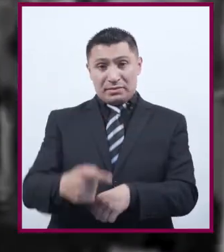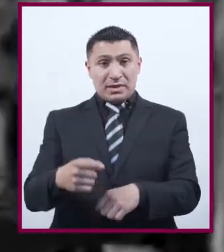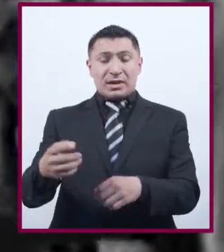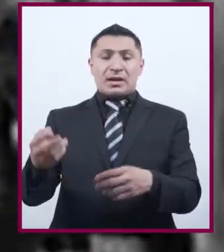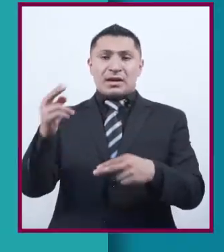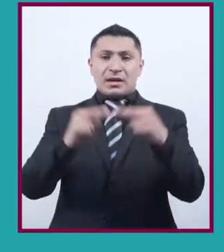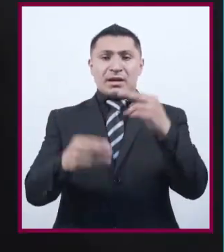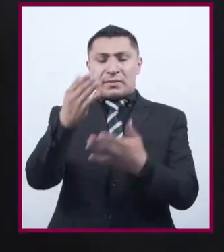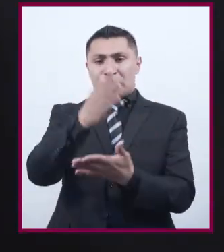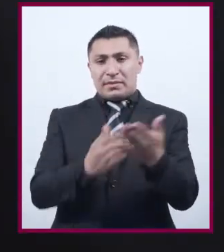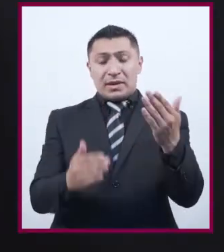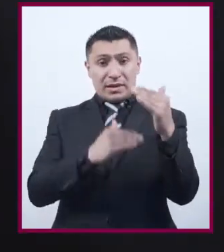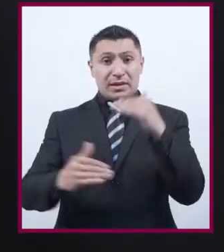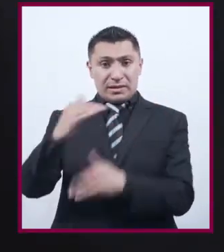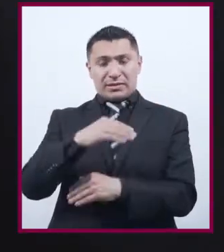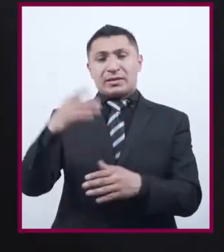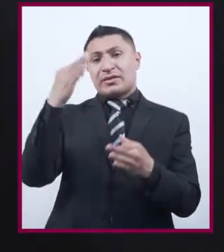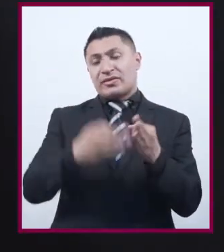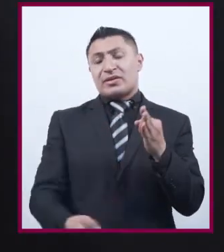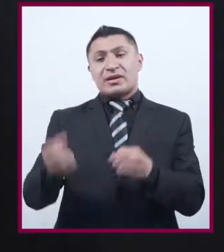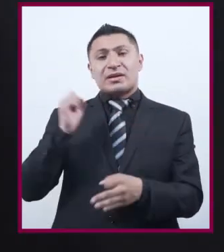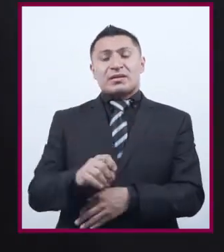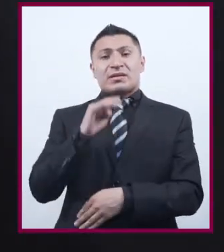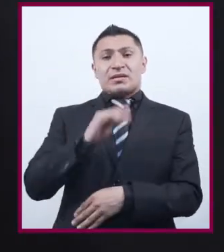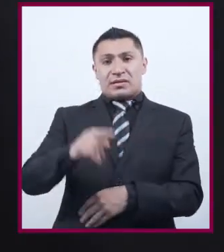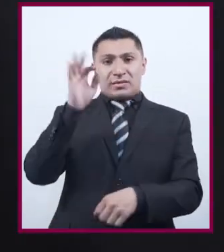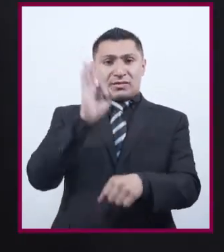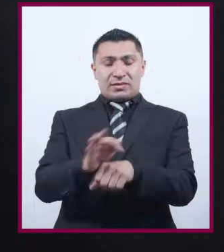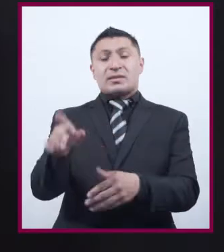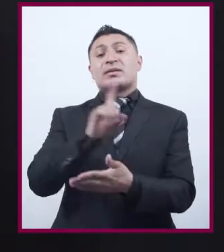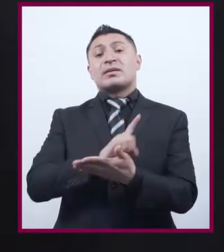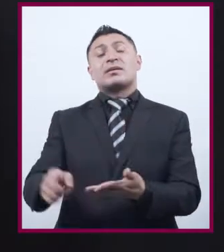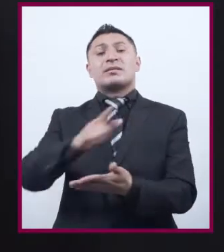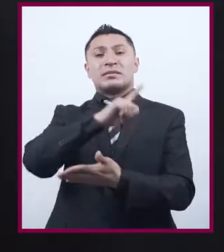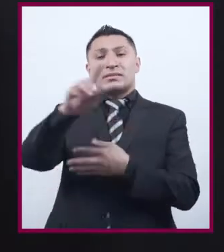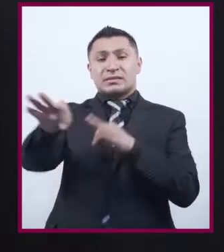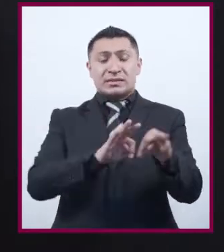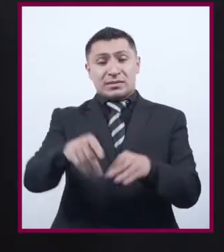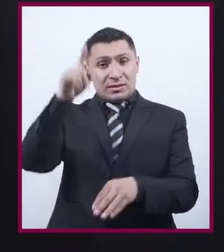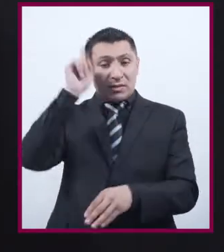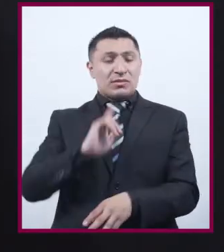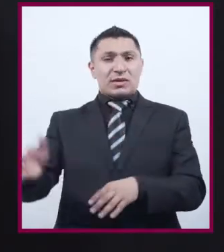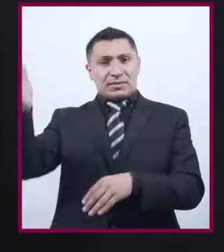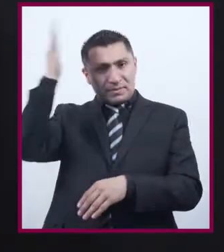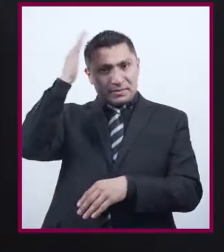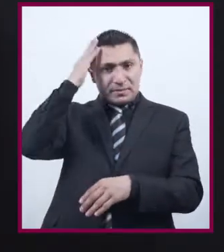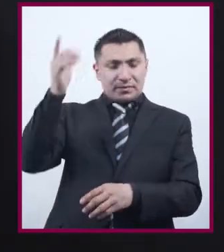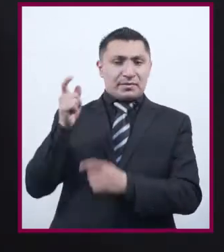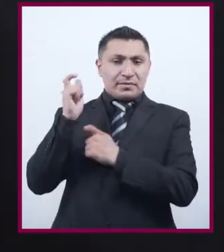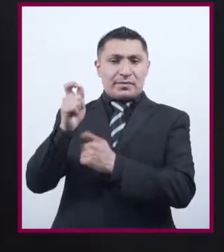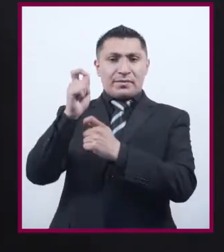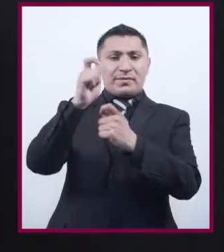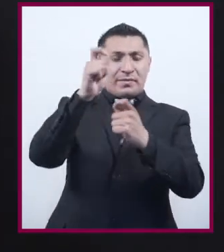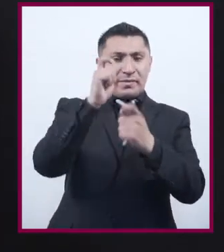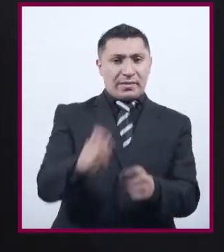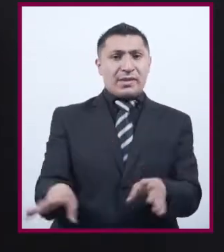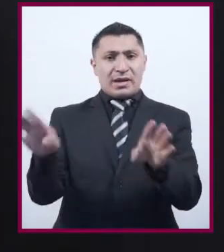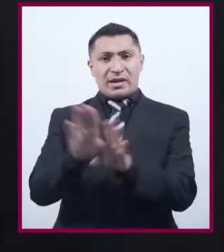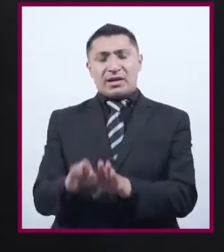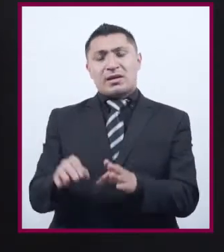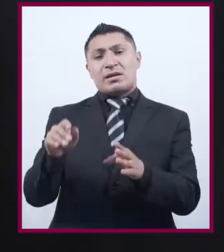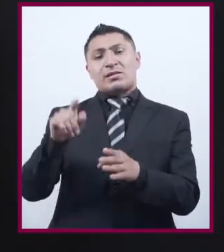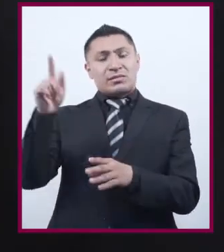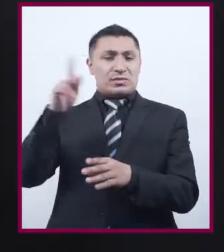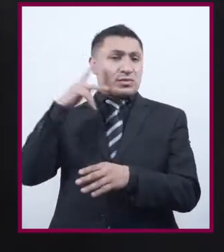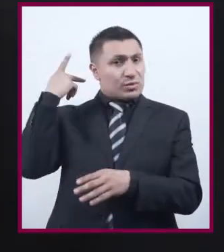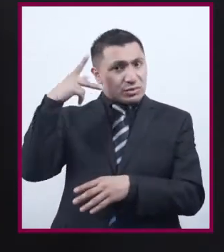y alta. Hacia finales del siglo XIX, para defender sus derechos laborales, las mujeres encabezaron movimientos sindicalistas, como